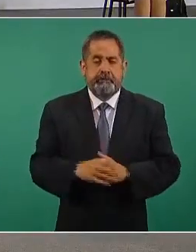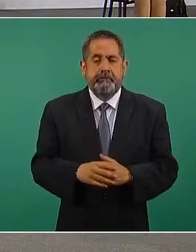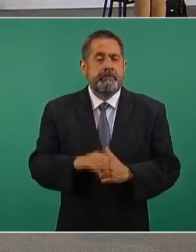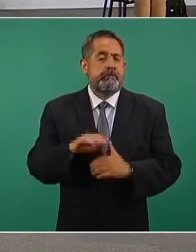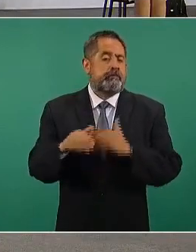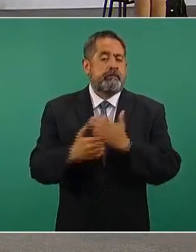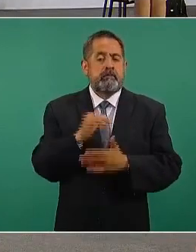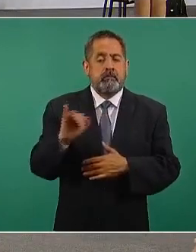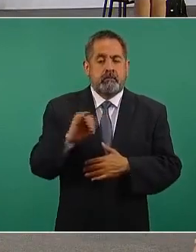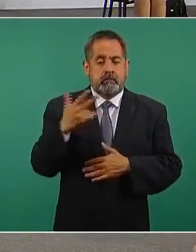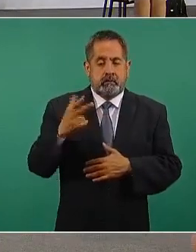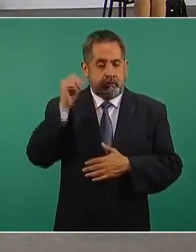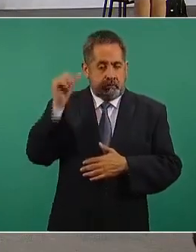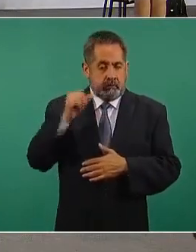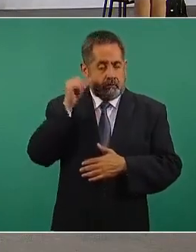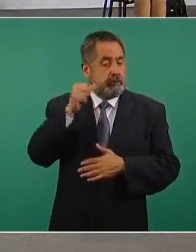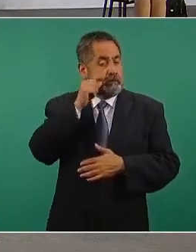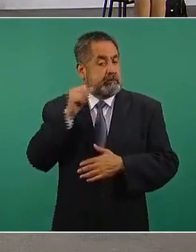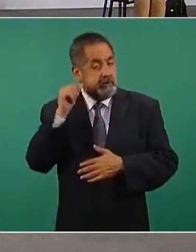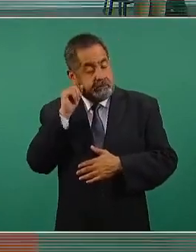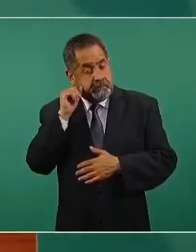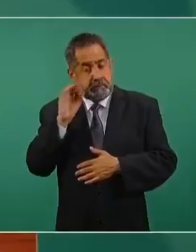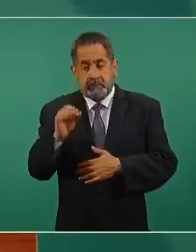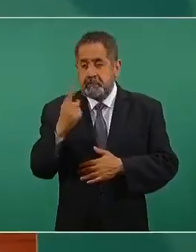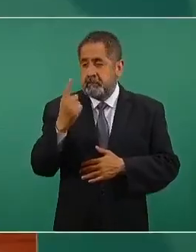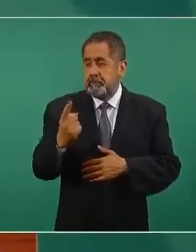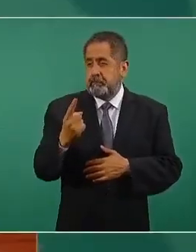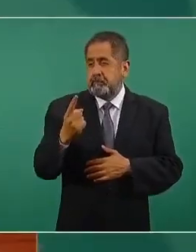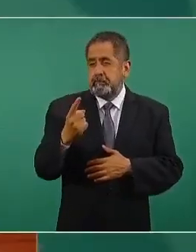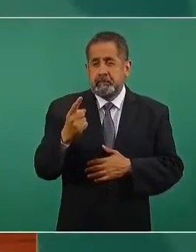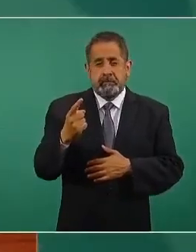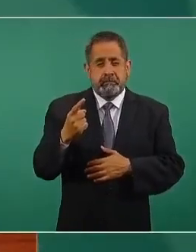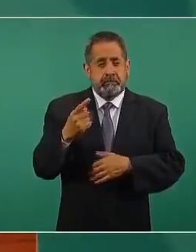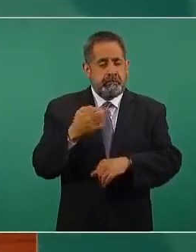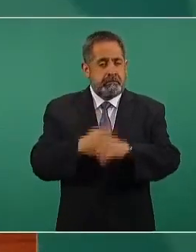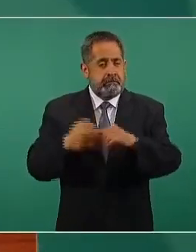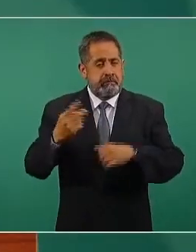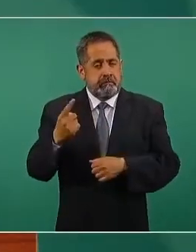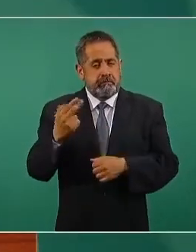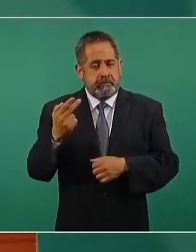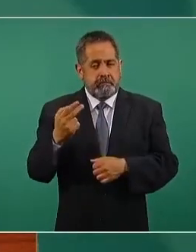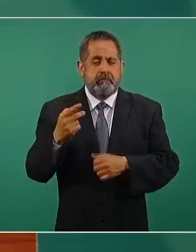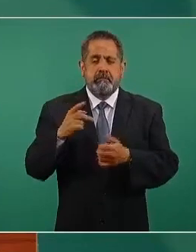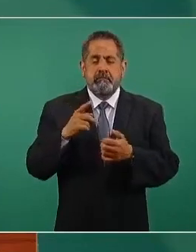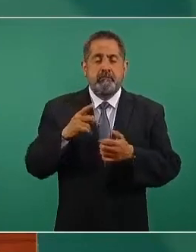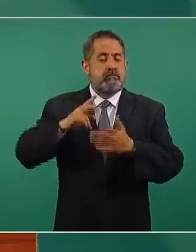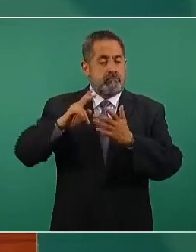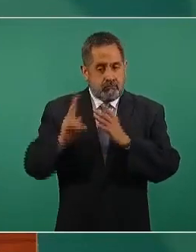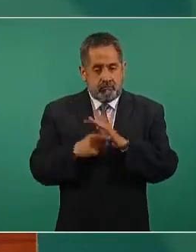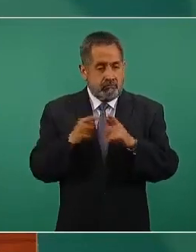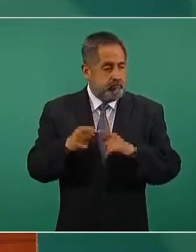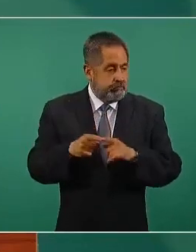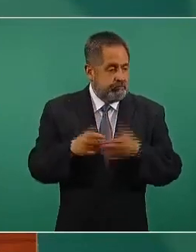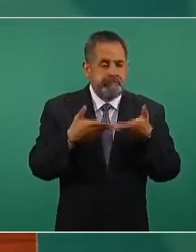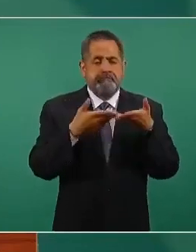de abril, el día de ayer, a la 1:25, reanuda la operación del